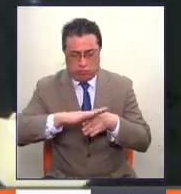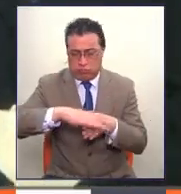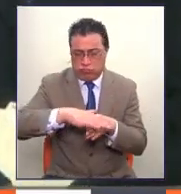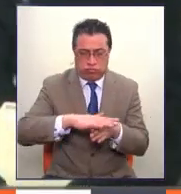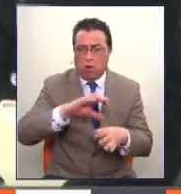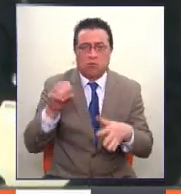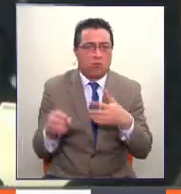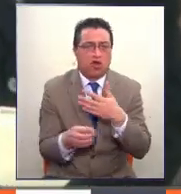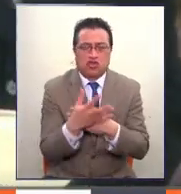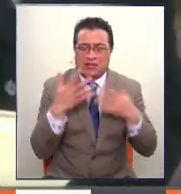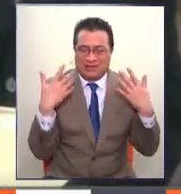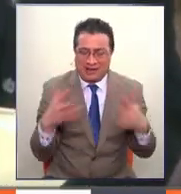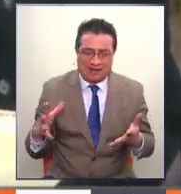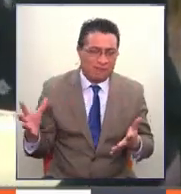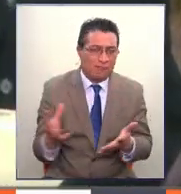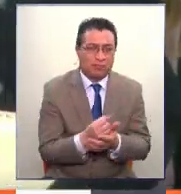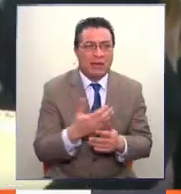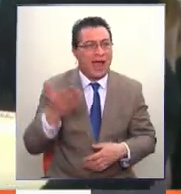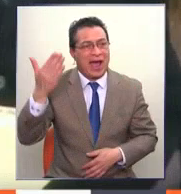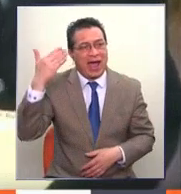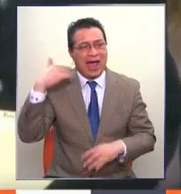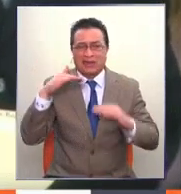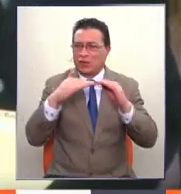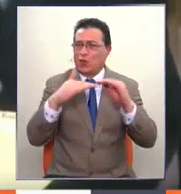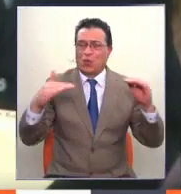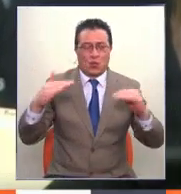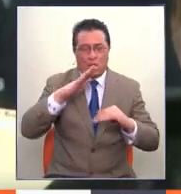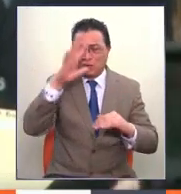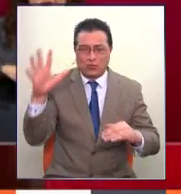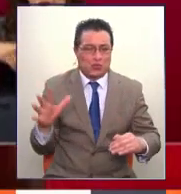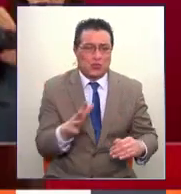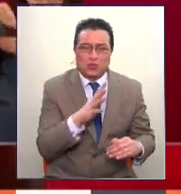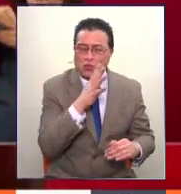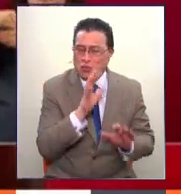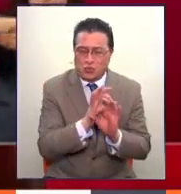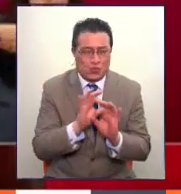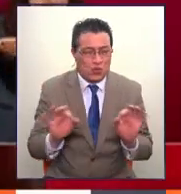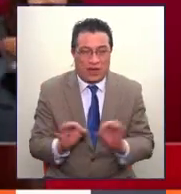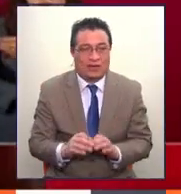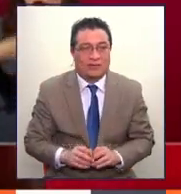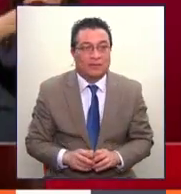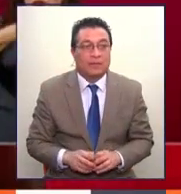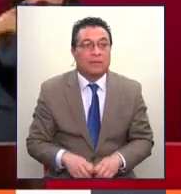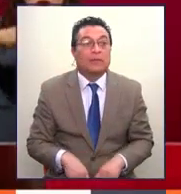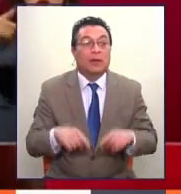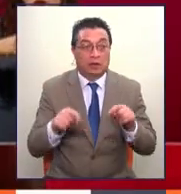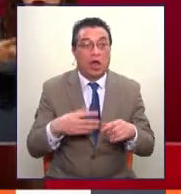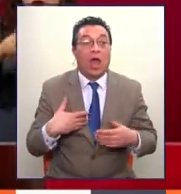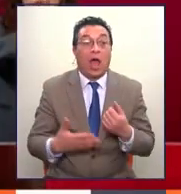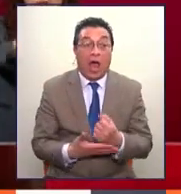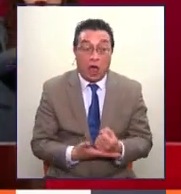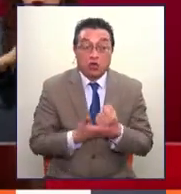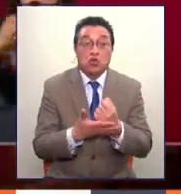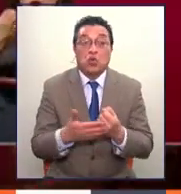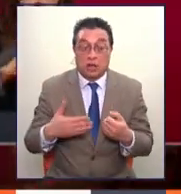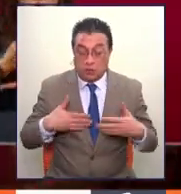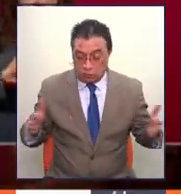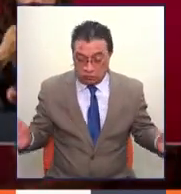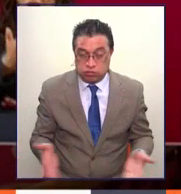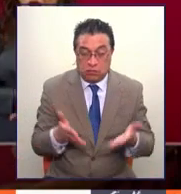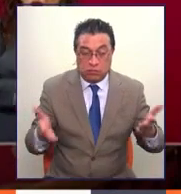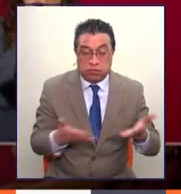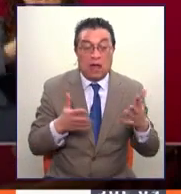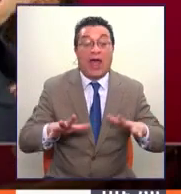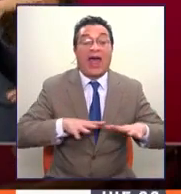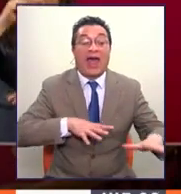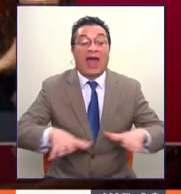jamás alcanzado. Nunca ha habido nada igual, no hay nada que se le acerque. Nos ayudará a impulsar nuestras